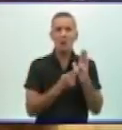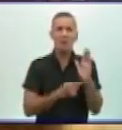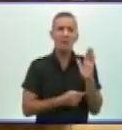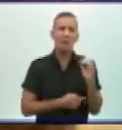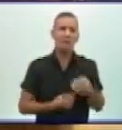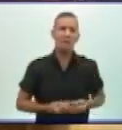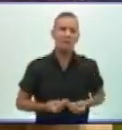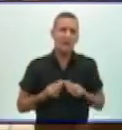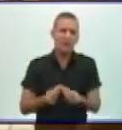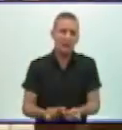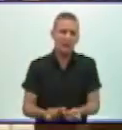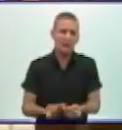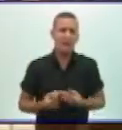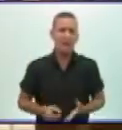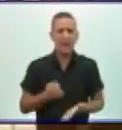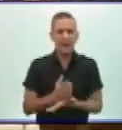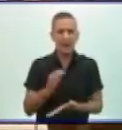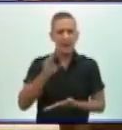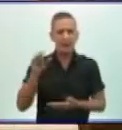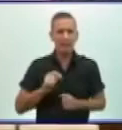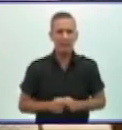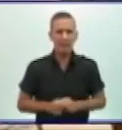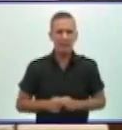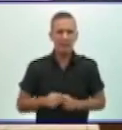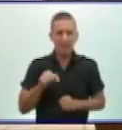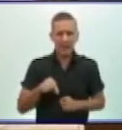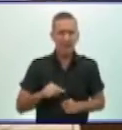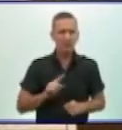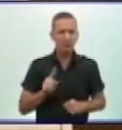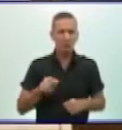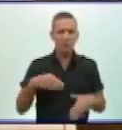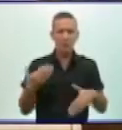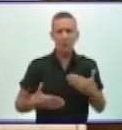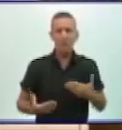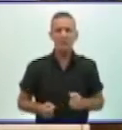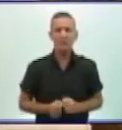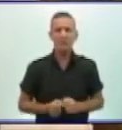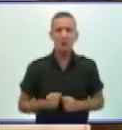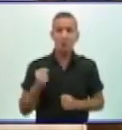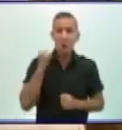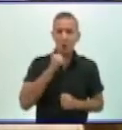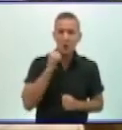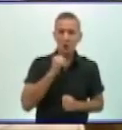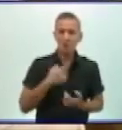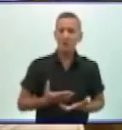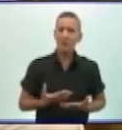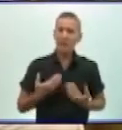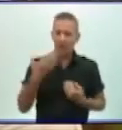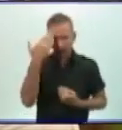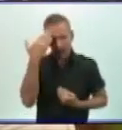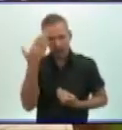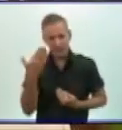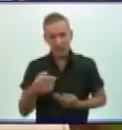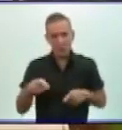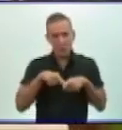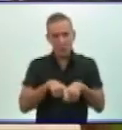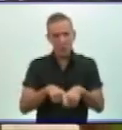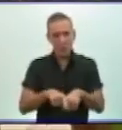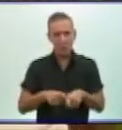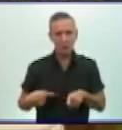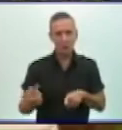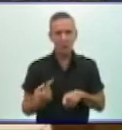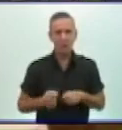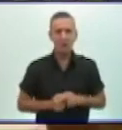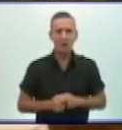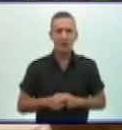porque tengo que entregar un papel, pero realmente eso no es participar. Bueno, pues una vez más agradecido de que haya estado en este espacio junto con nosotros. Y a